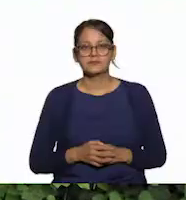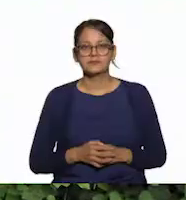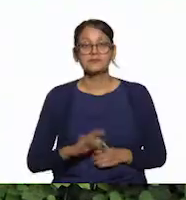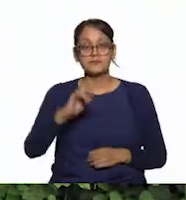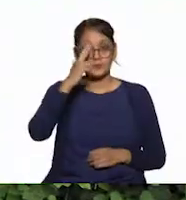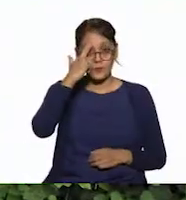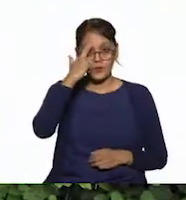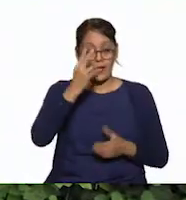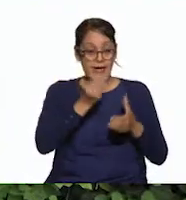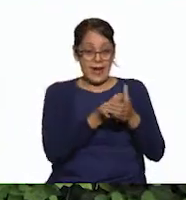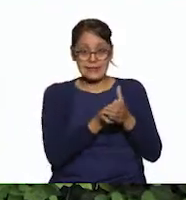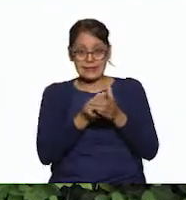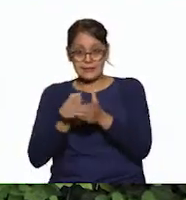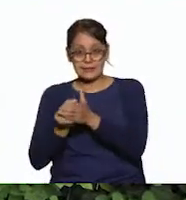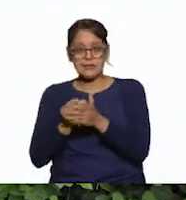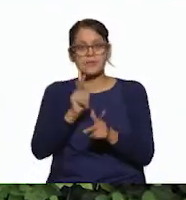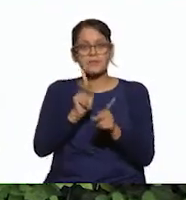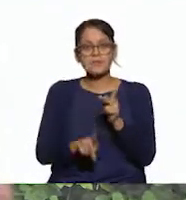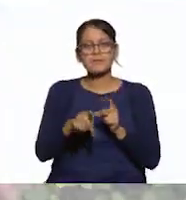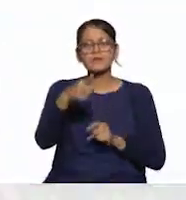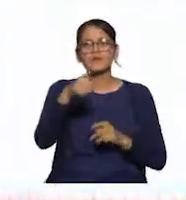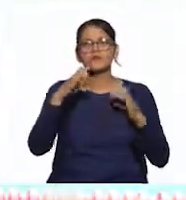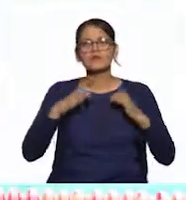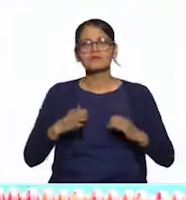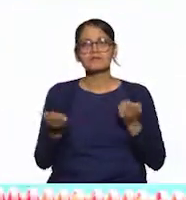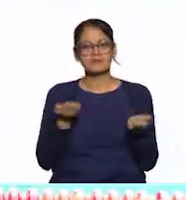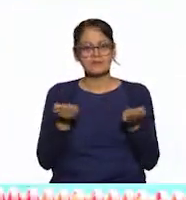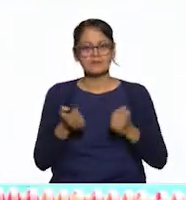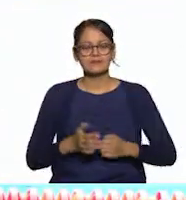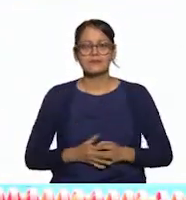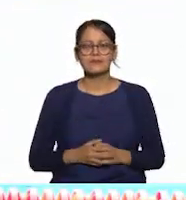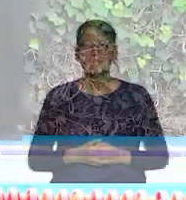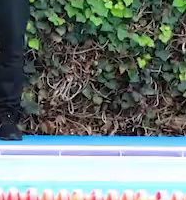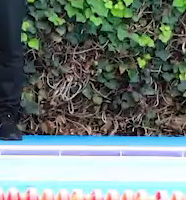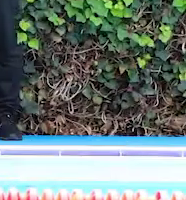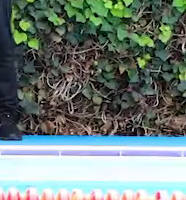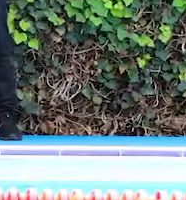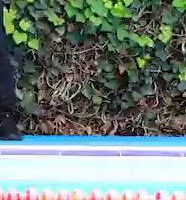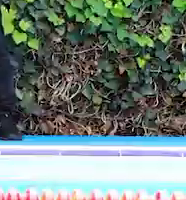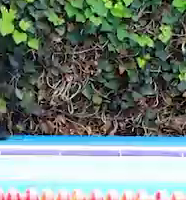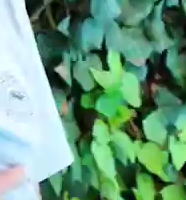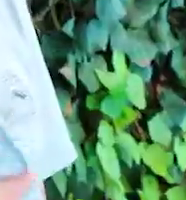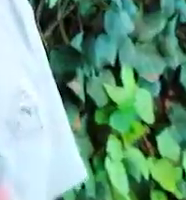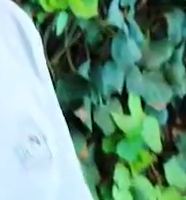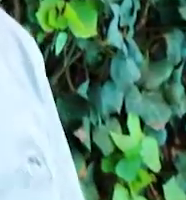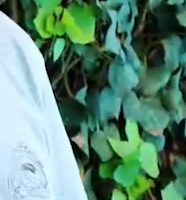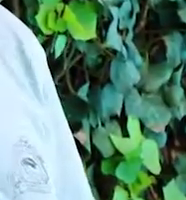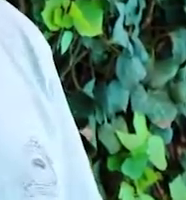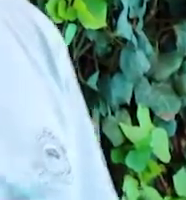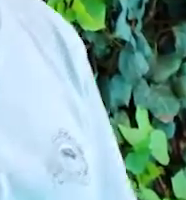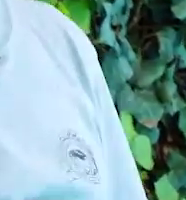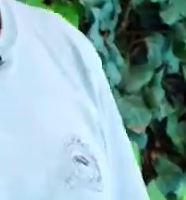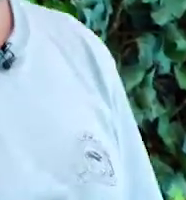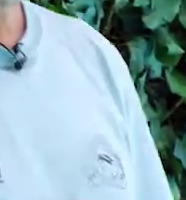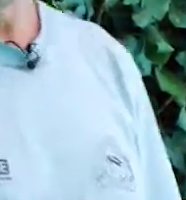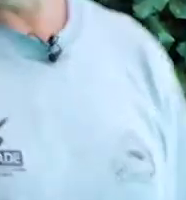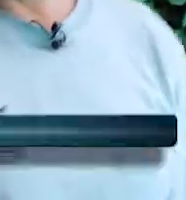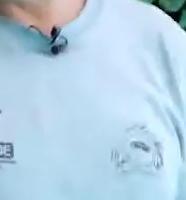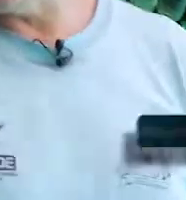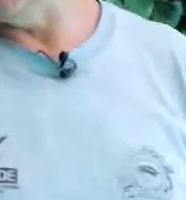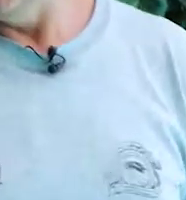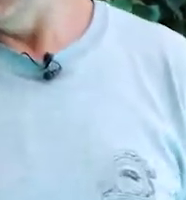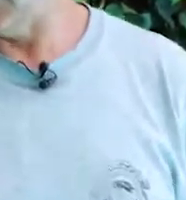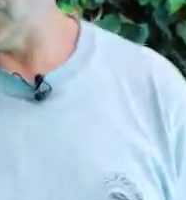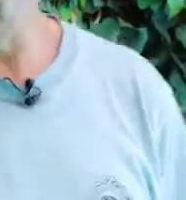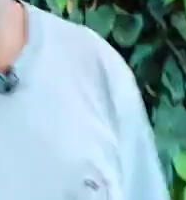Recuerda, entre clase y clase, activa tu cuerpo. En esta ocasión vamos a trabajar la parte del abdomen, el estómago. ¿Qué vamos a